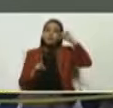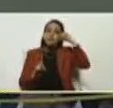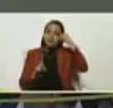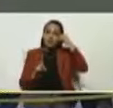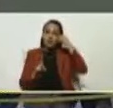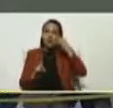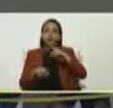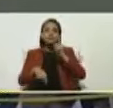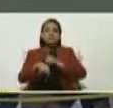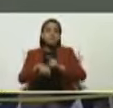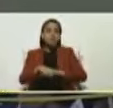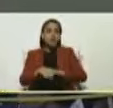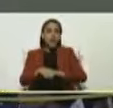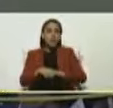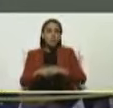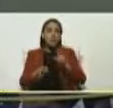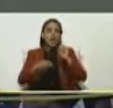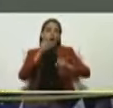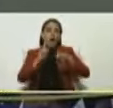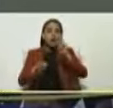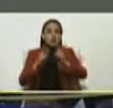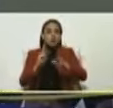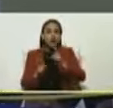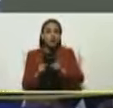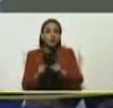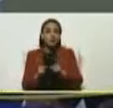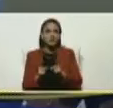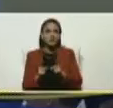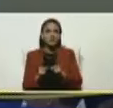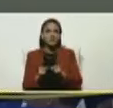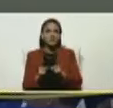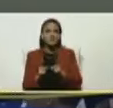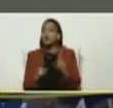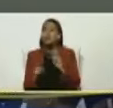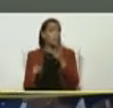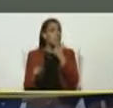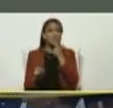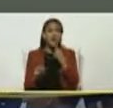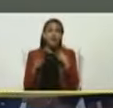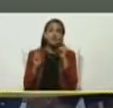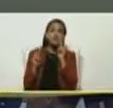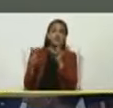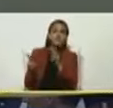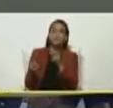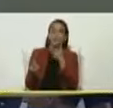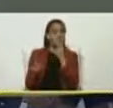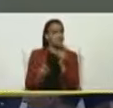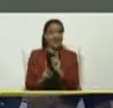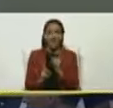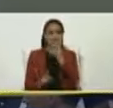algunos tiempos y algunas cosas. No es fácil ver